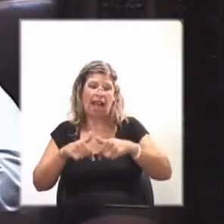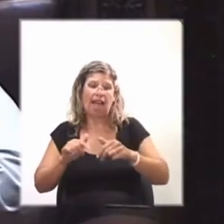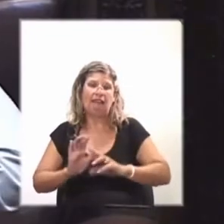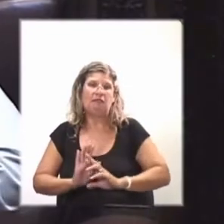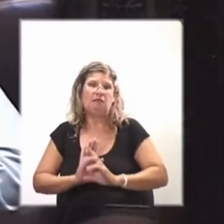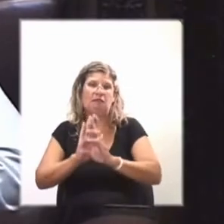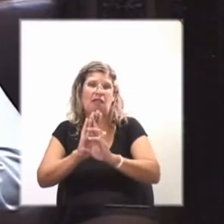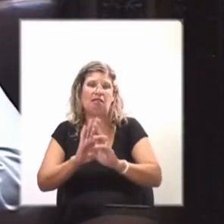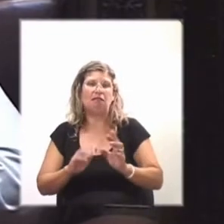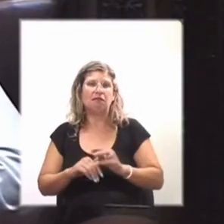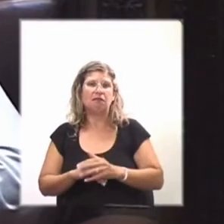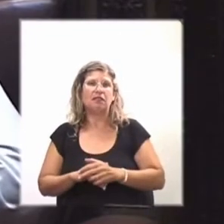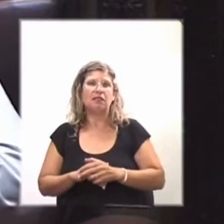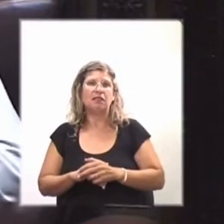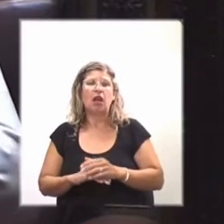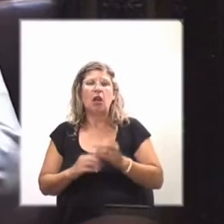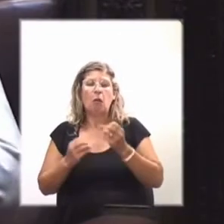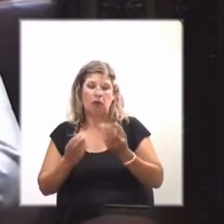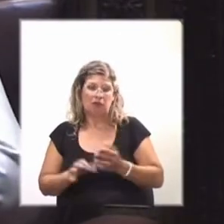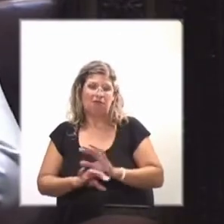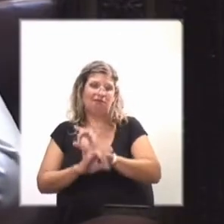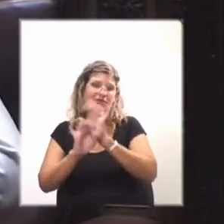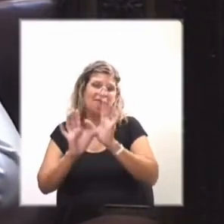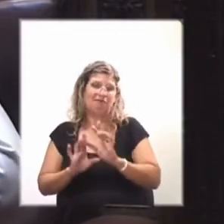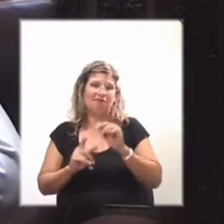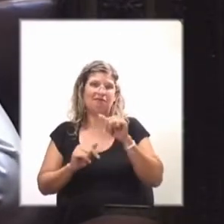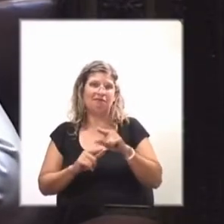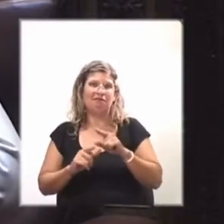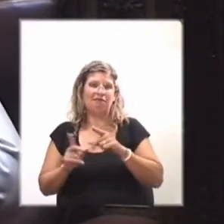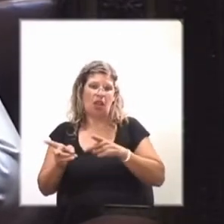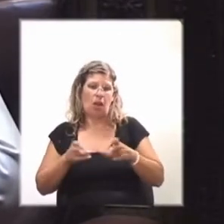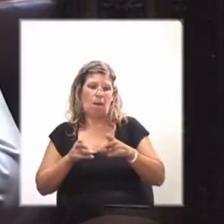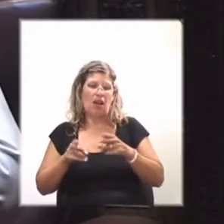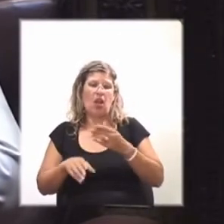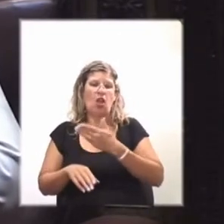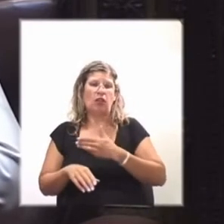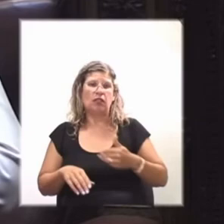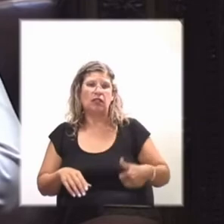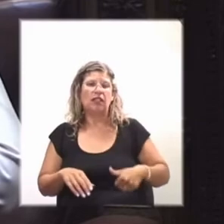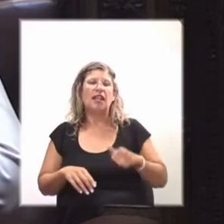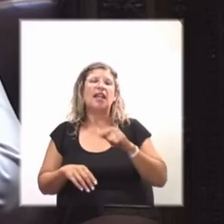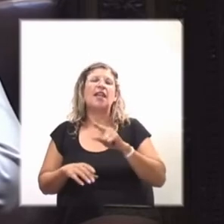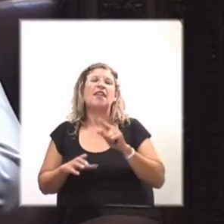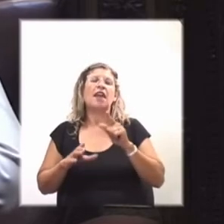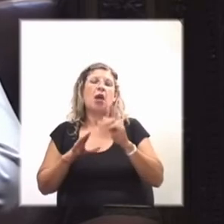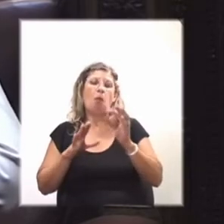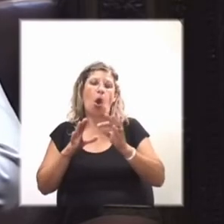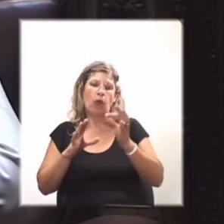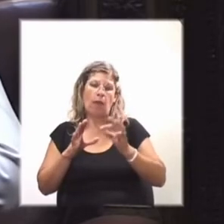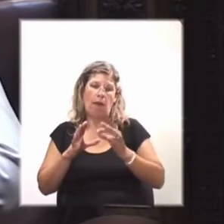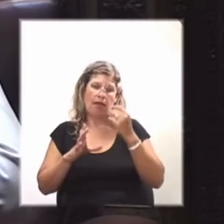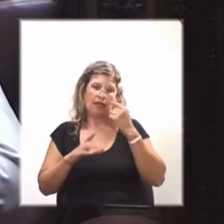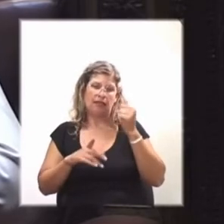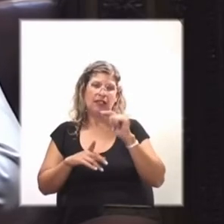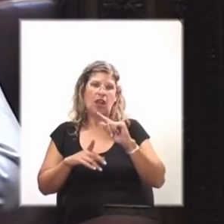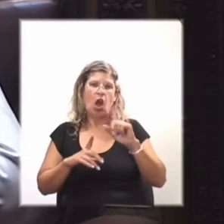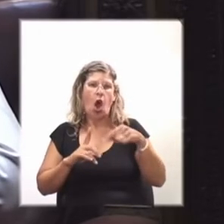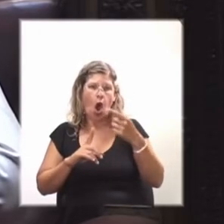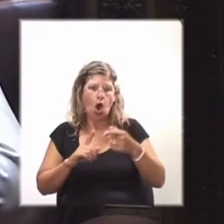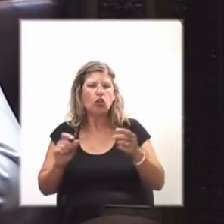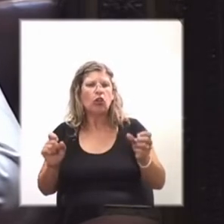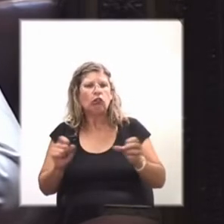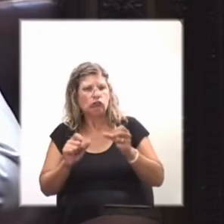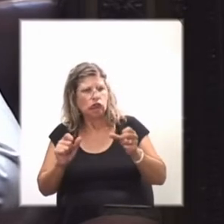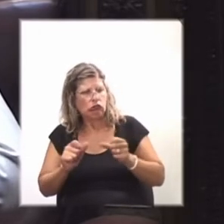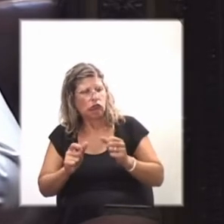representa, porque sin duda hubo durante el periodo de gobierno de Juan María Bordaberry otros hechos reñidos con